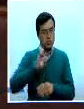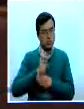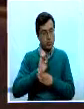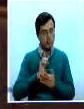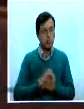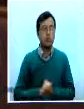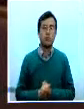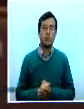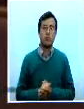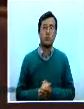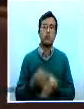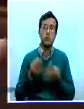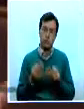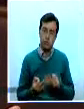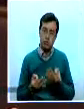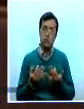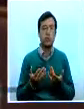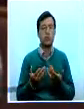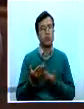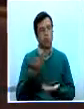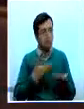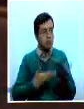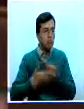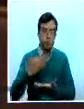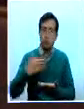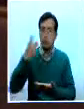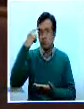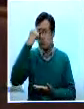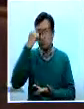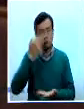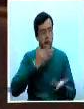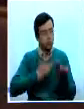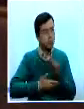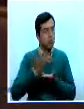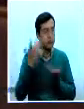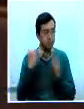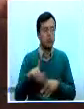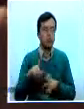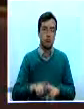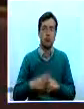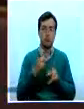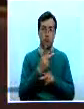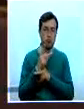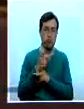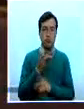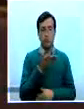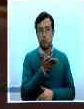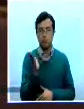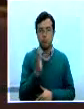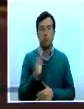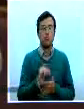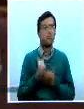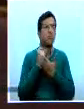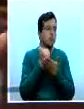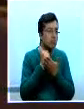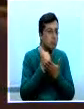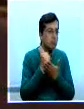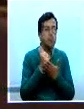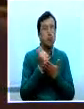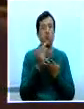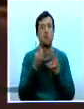con esa vocación dialogante que tenemos como gobierno hemos creado este consejo para excelente asesor en